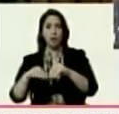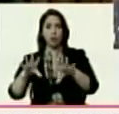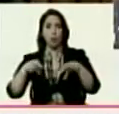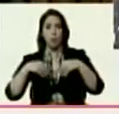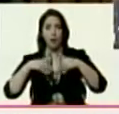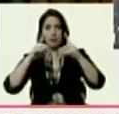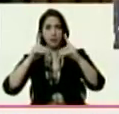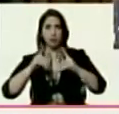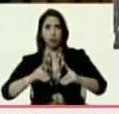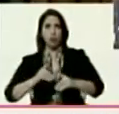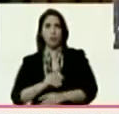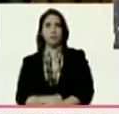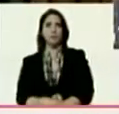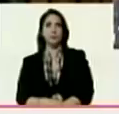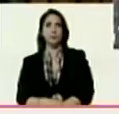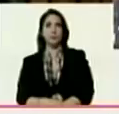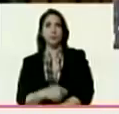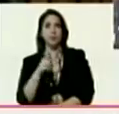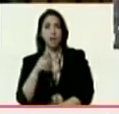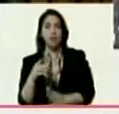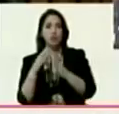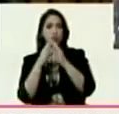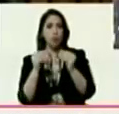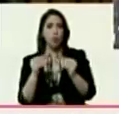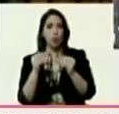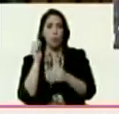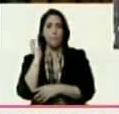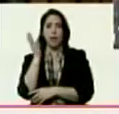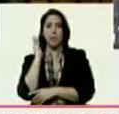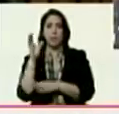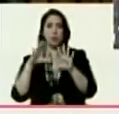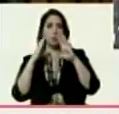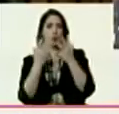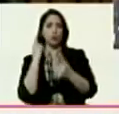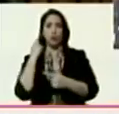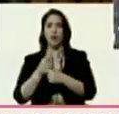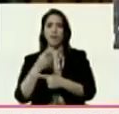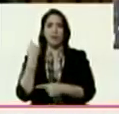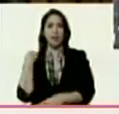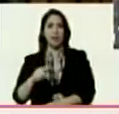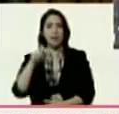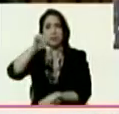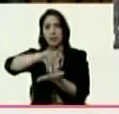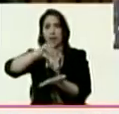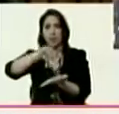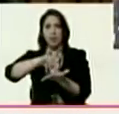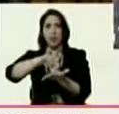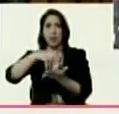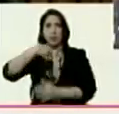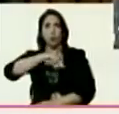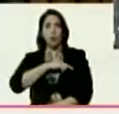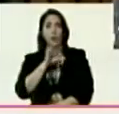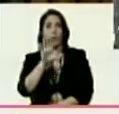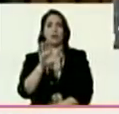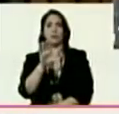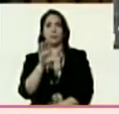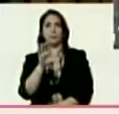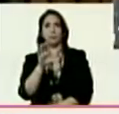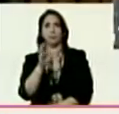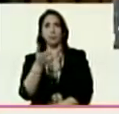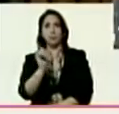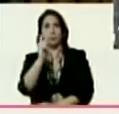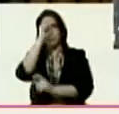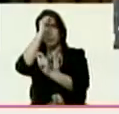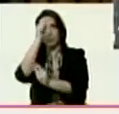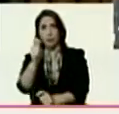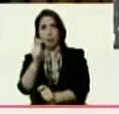decisiones. De allí que todos los parlamentos del mundo deben tener una sede, que en nuestro país está